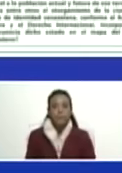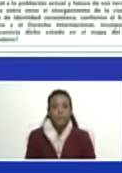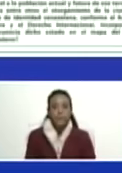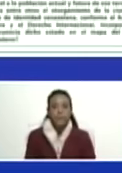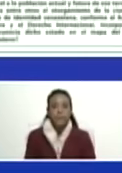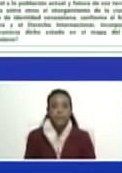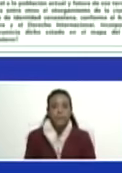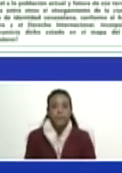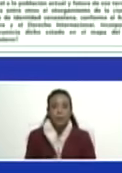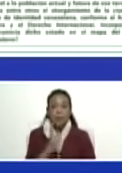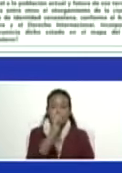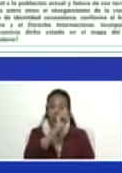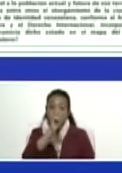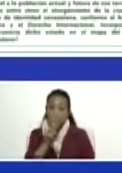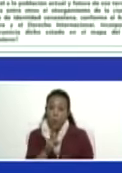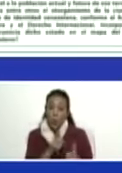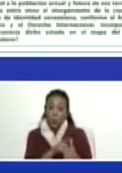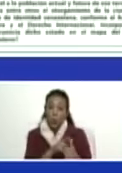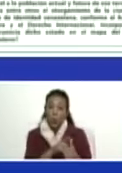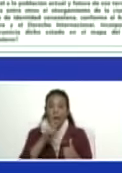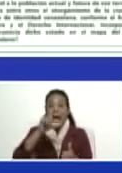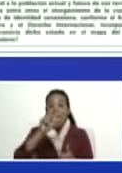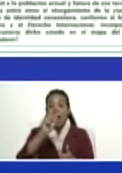Sí. Primera pregunta. Laudo.